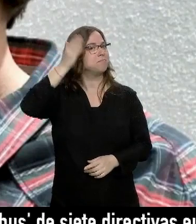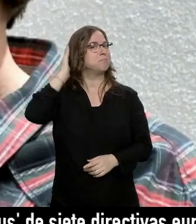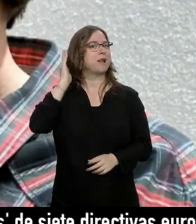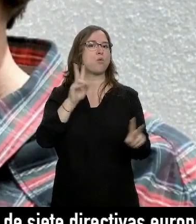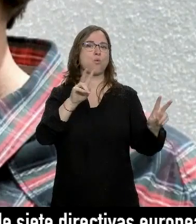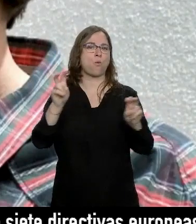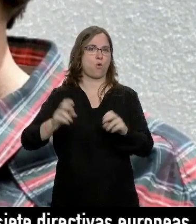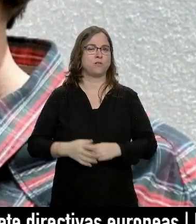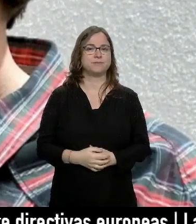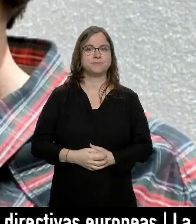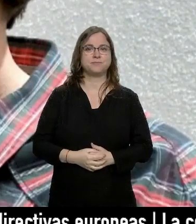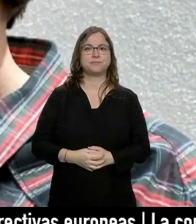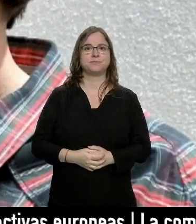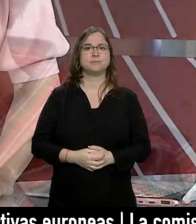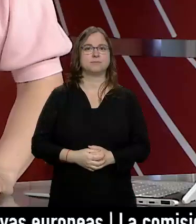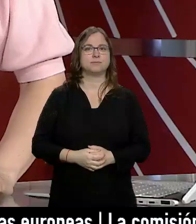pelo.